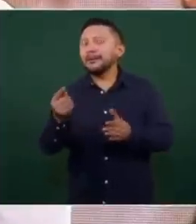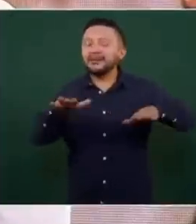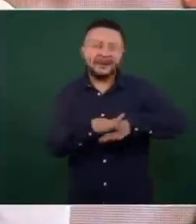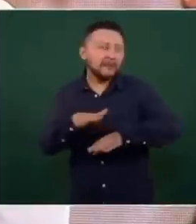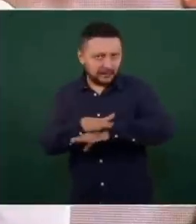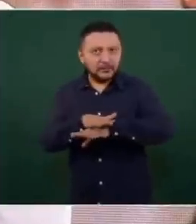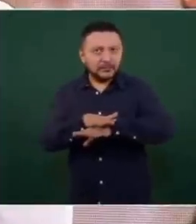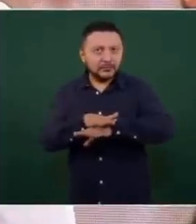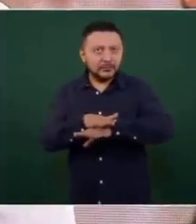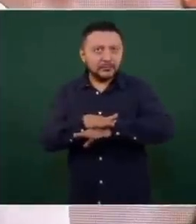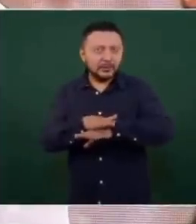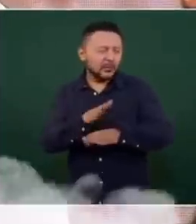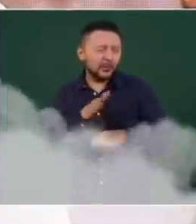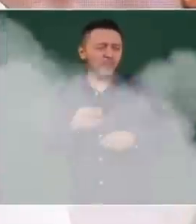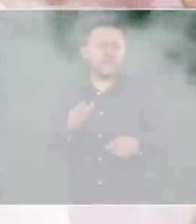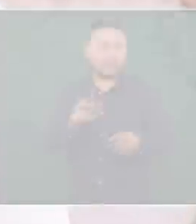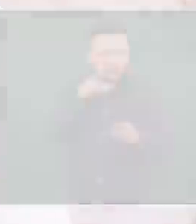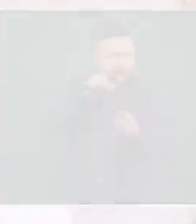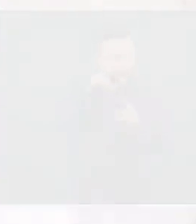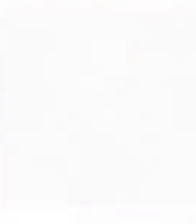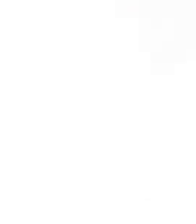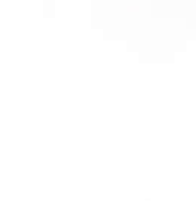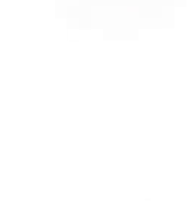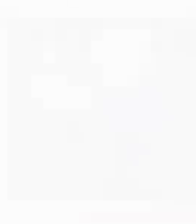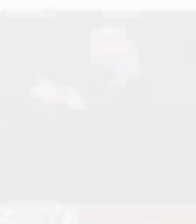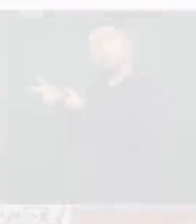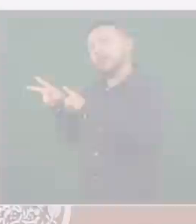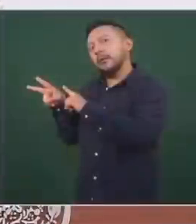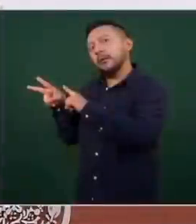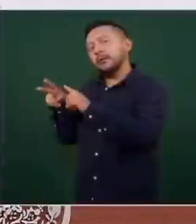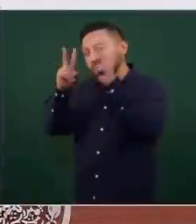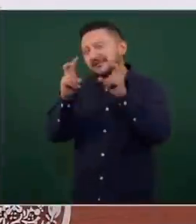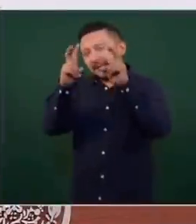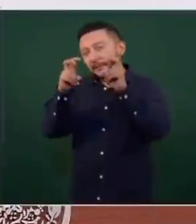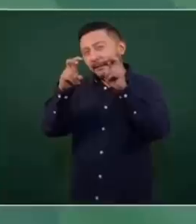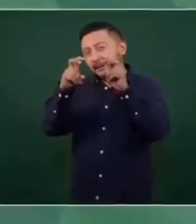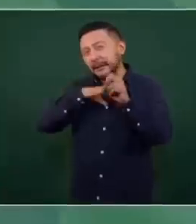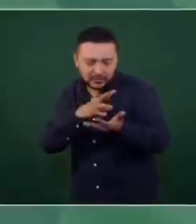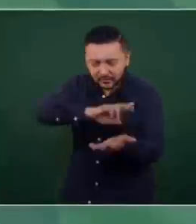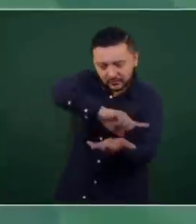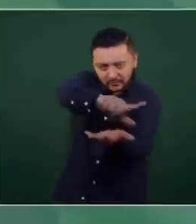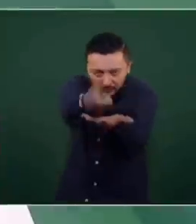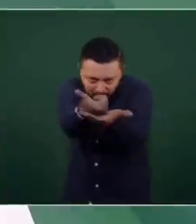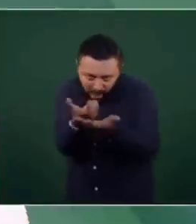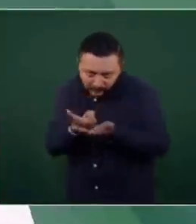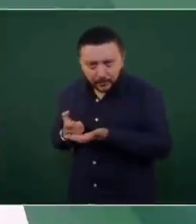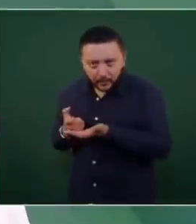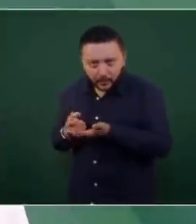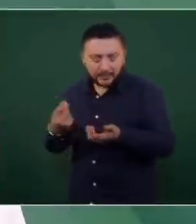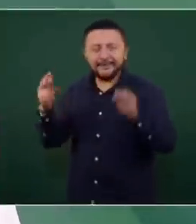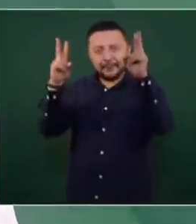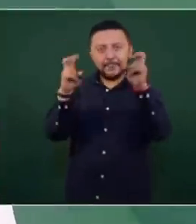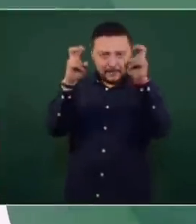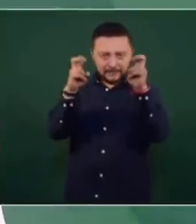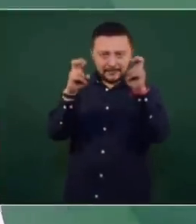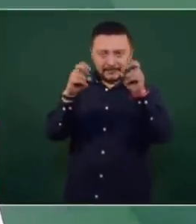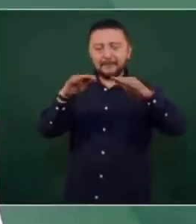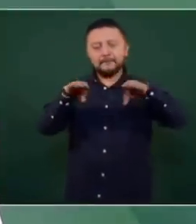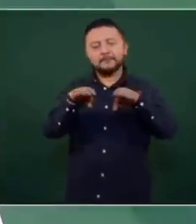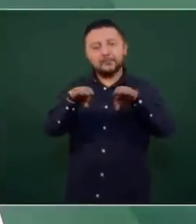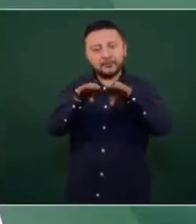reparáramos, para que no volteáramos a ver de qué estaban saqueando al mundo. Y que el tema de la